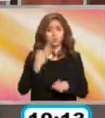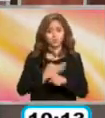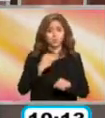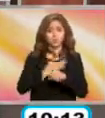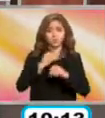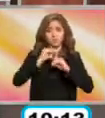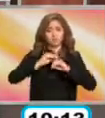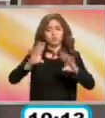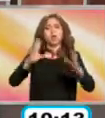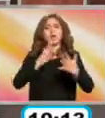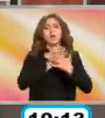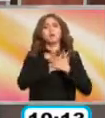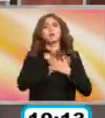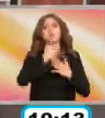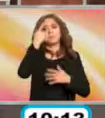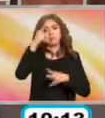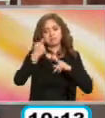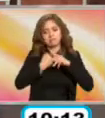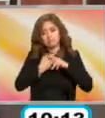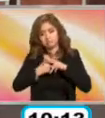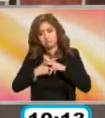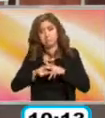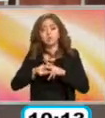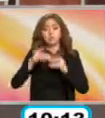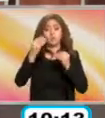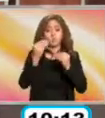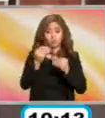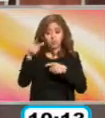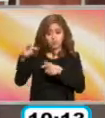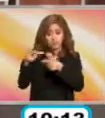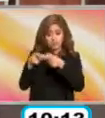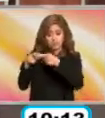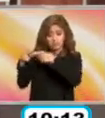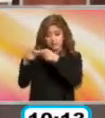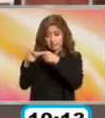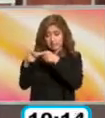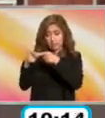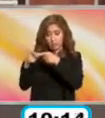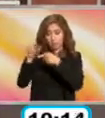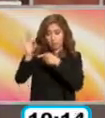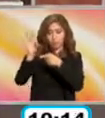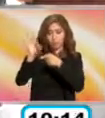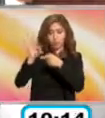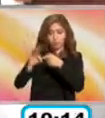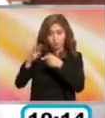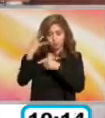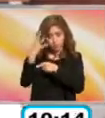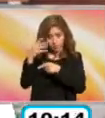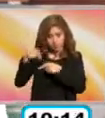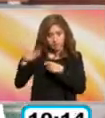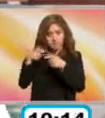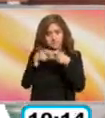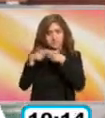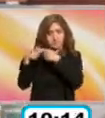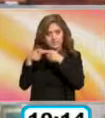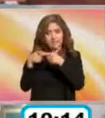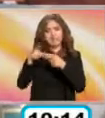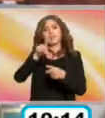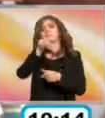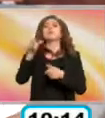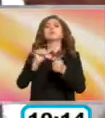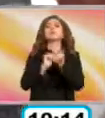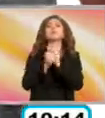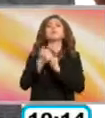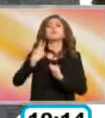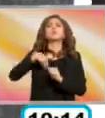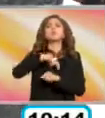carrera musical, que es un disco que les dio varios sencillos y que pues sigue dando de qué 4 hablar. sencillos de este material discográfico y se nos ocurre el nombre